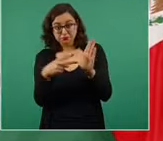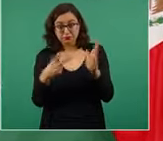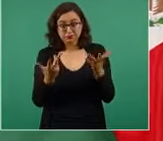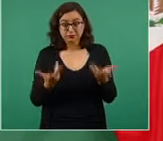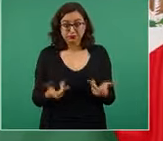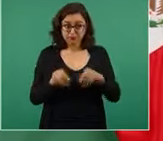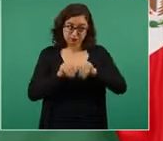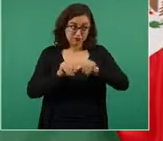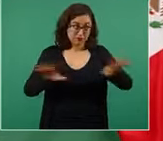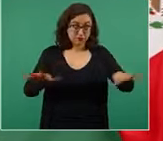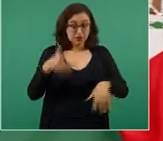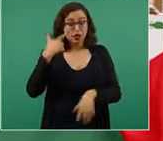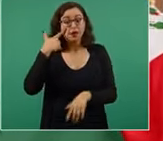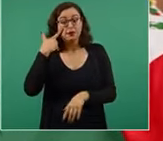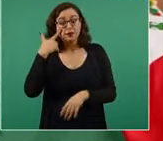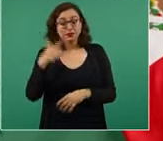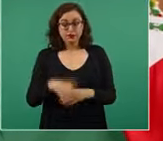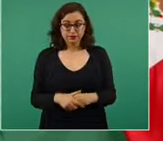públicamente,